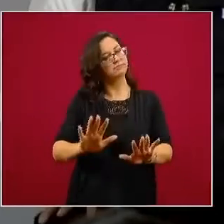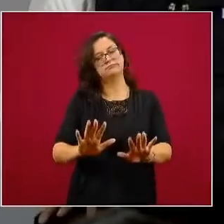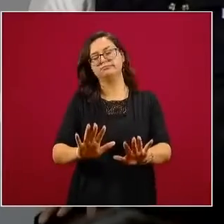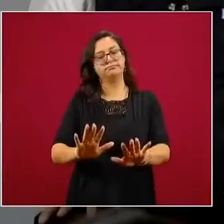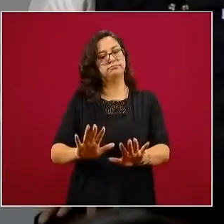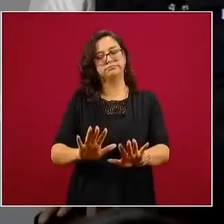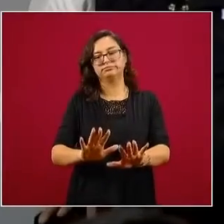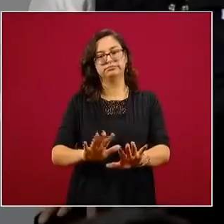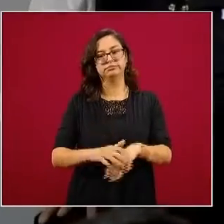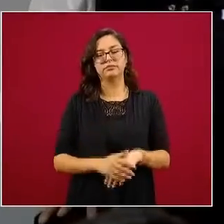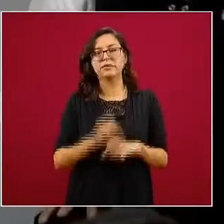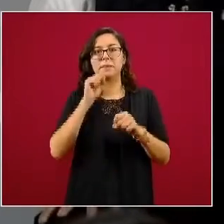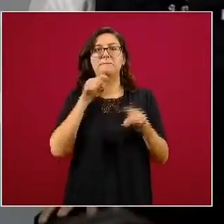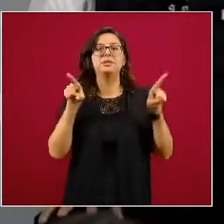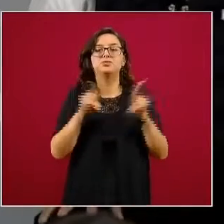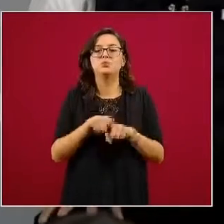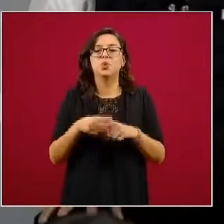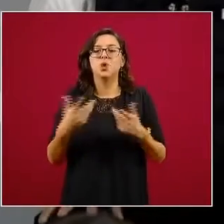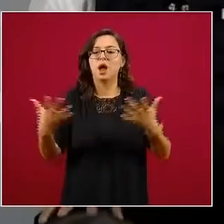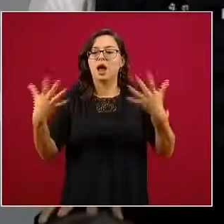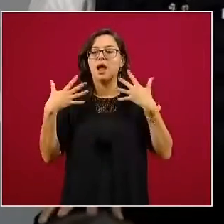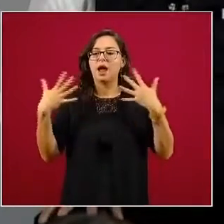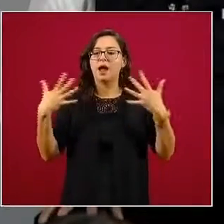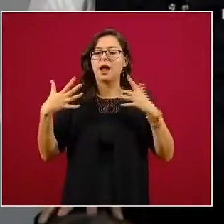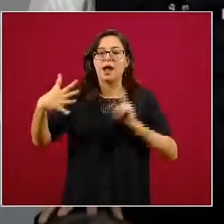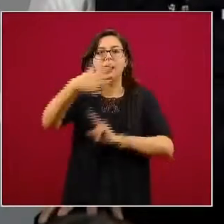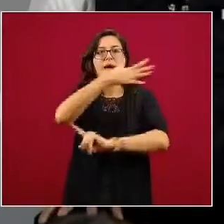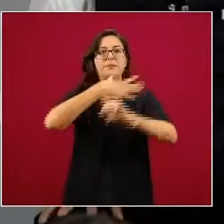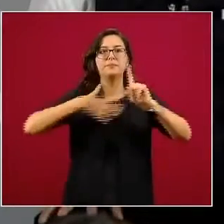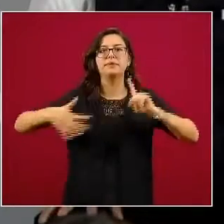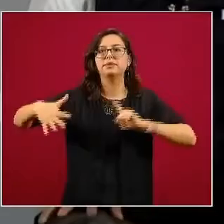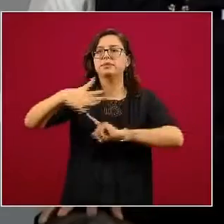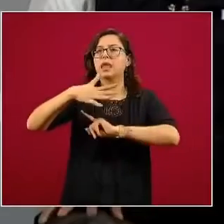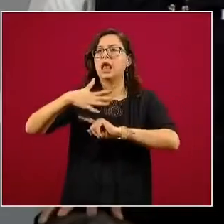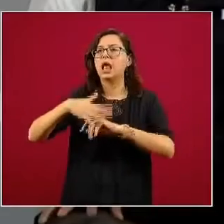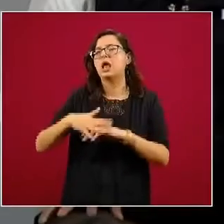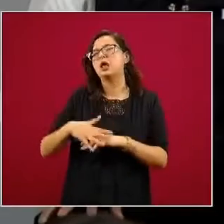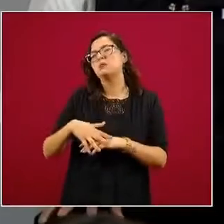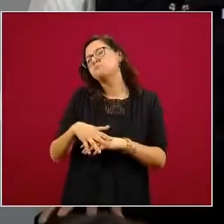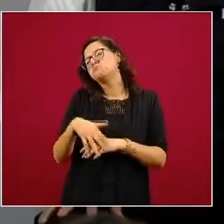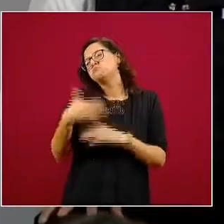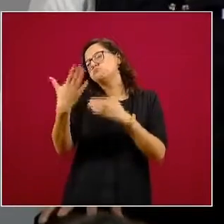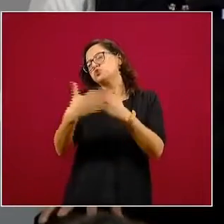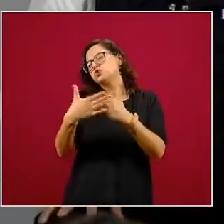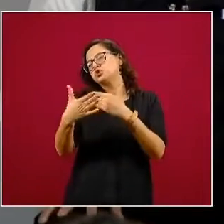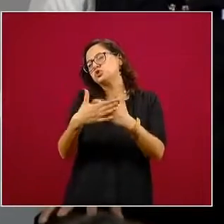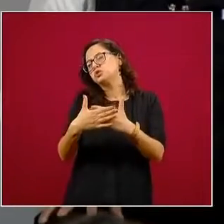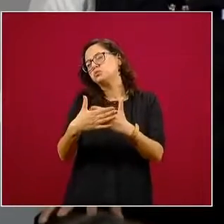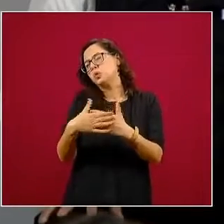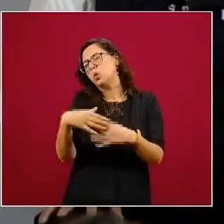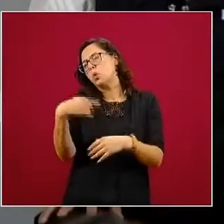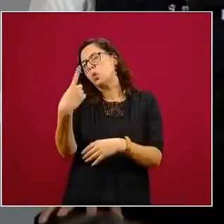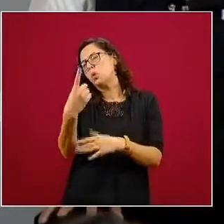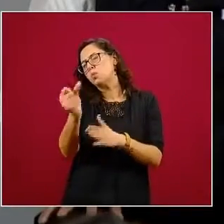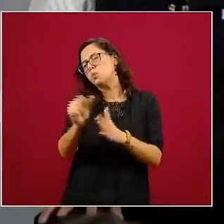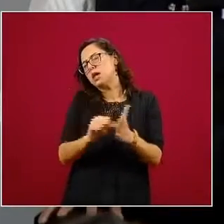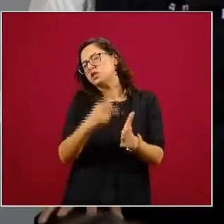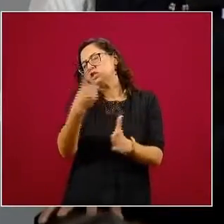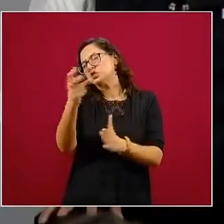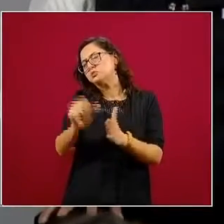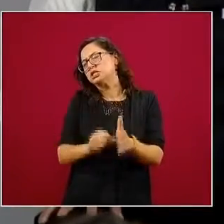o poder tener un ventilador, la estrategia mexicana fue diferente, fue crecer y crecer para